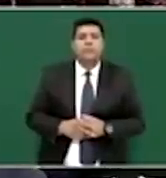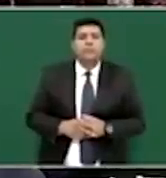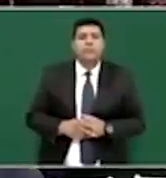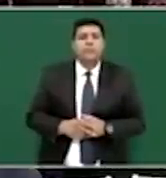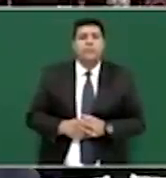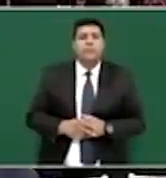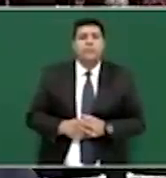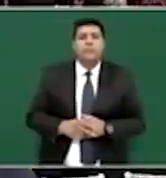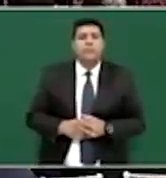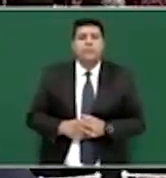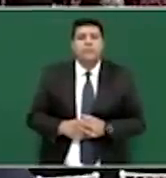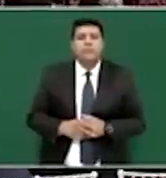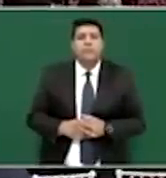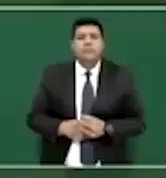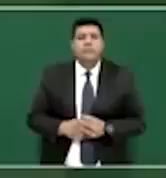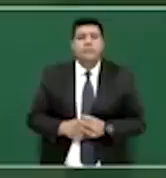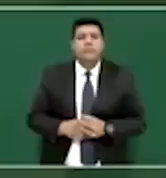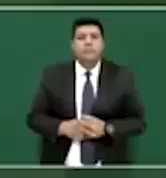Y